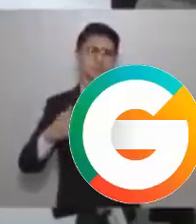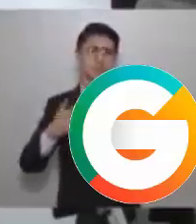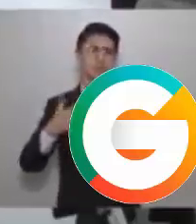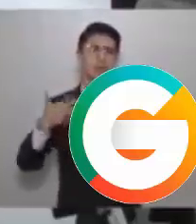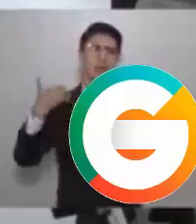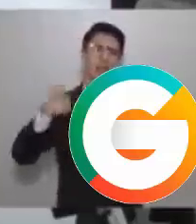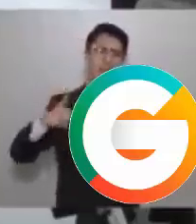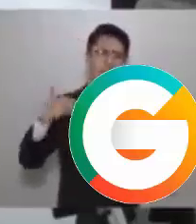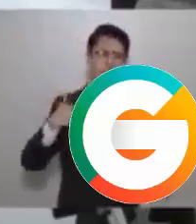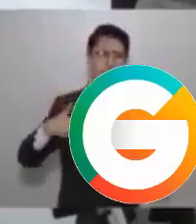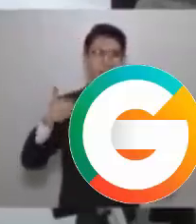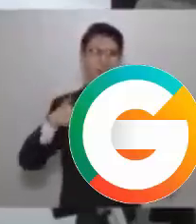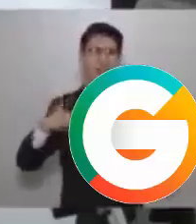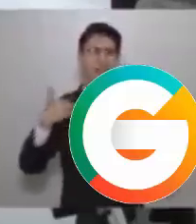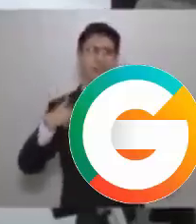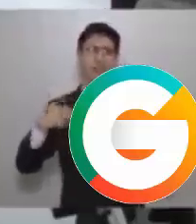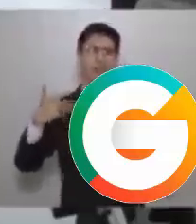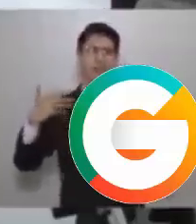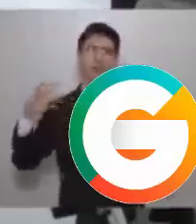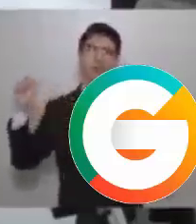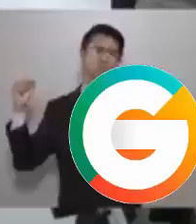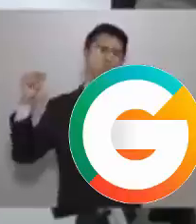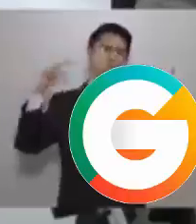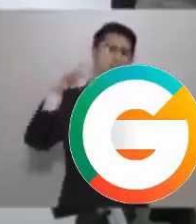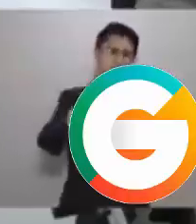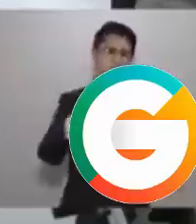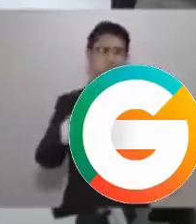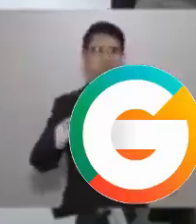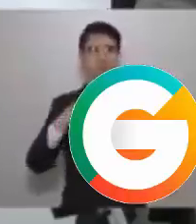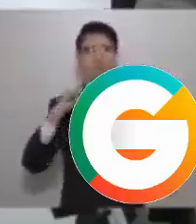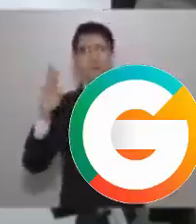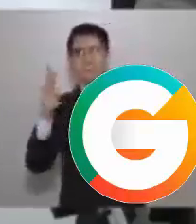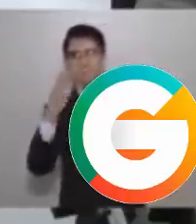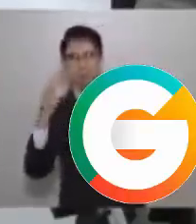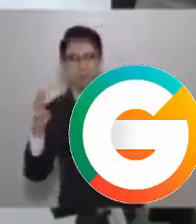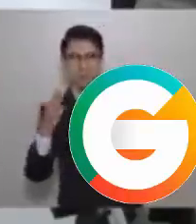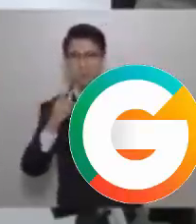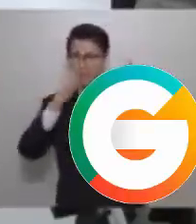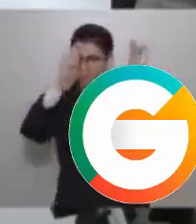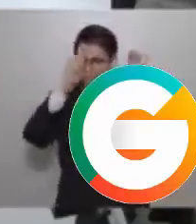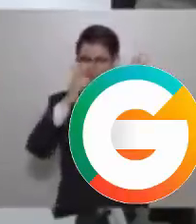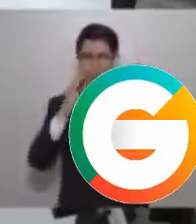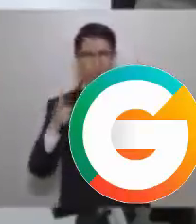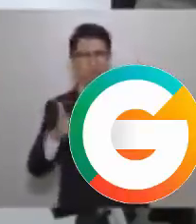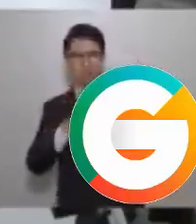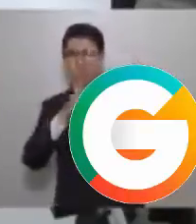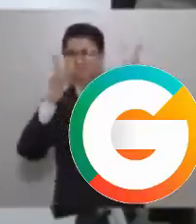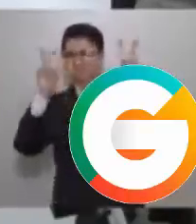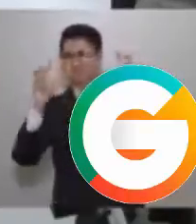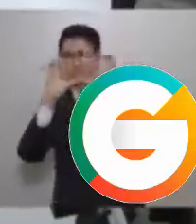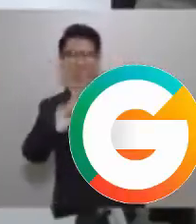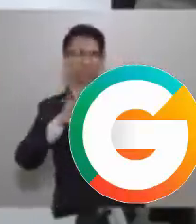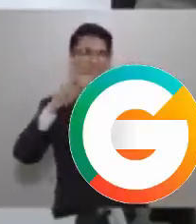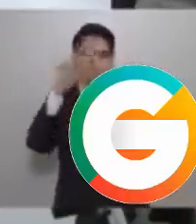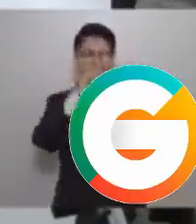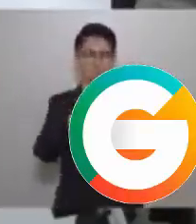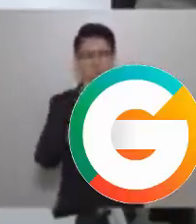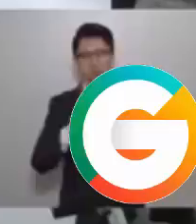efecto sí, ese carro ya estaba antes en ese lugar y que las personas que fueron agredidas se tenía conocimiento previo de